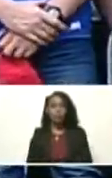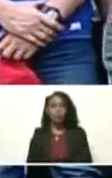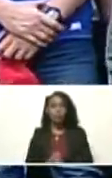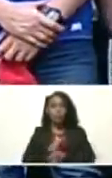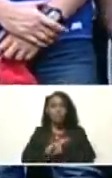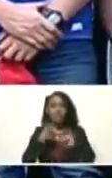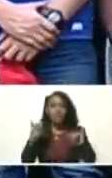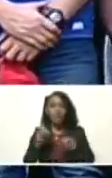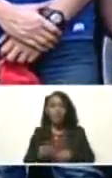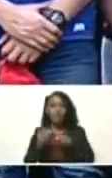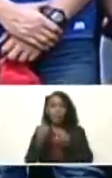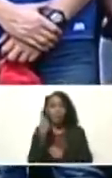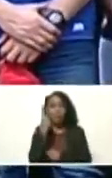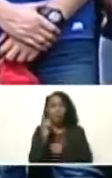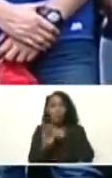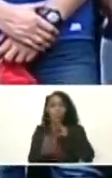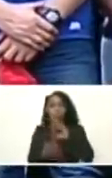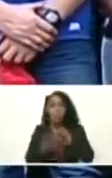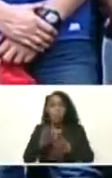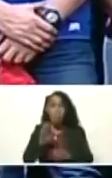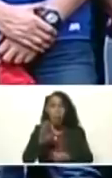acabamos de dar los primeros pasos